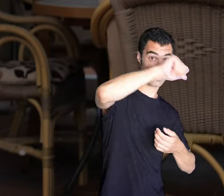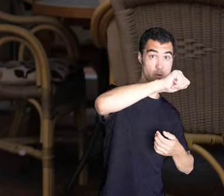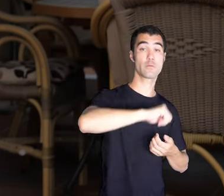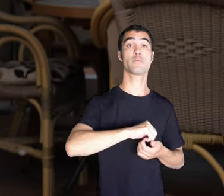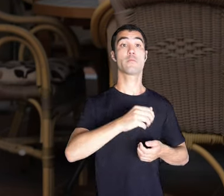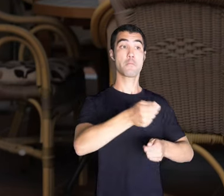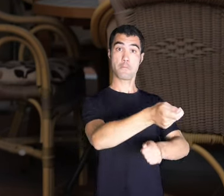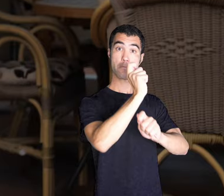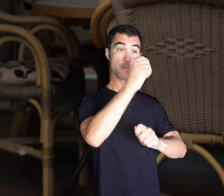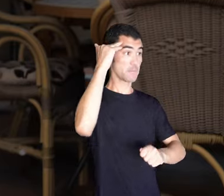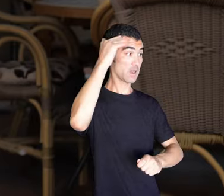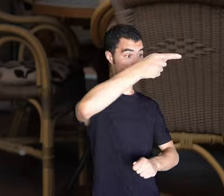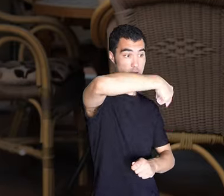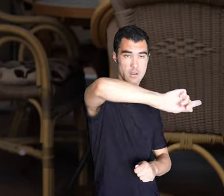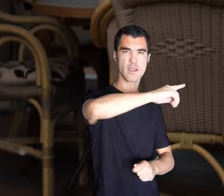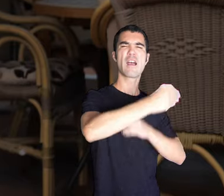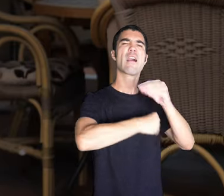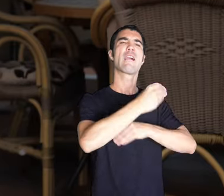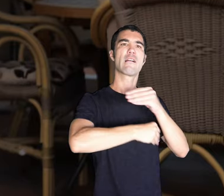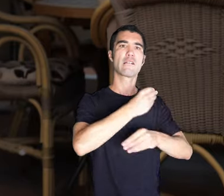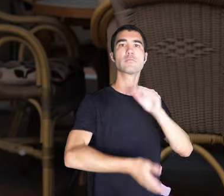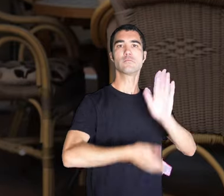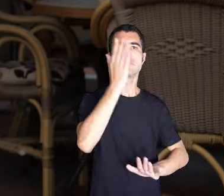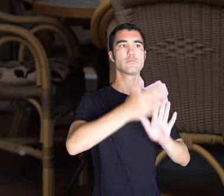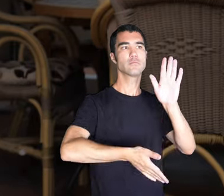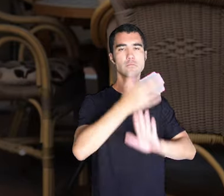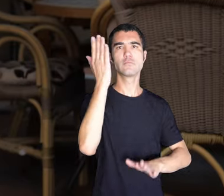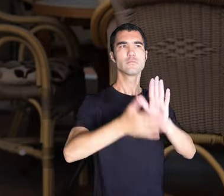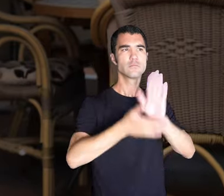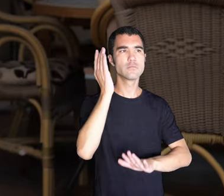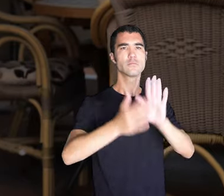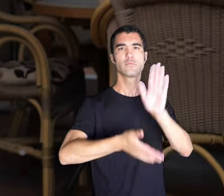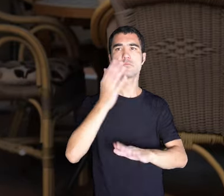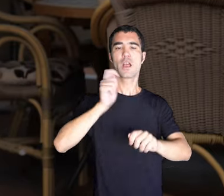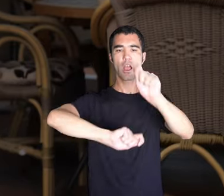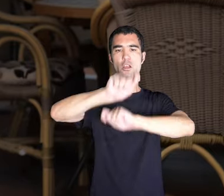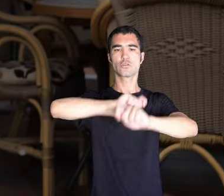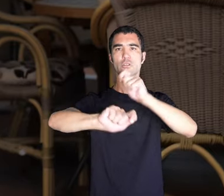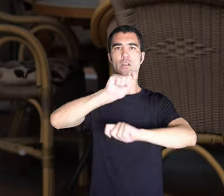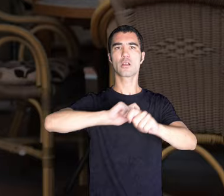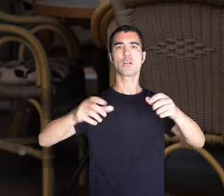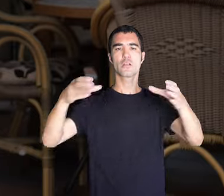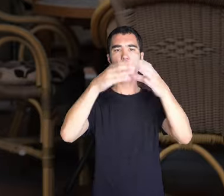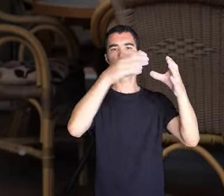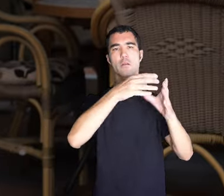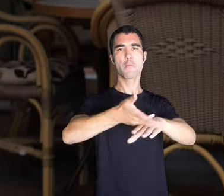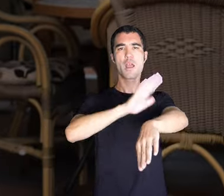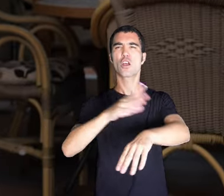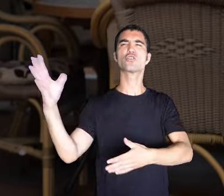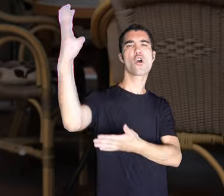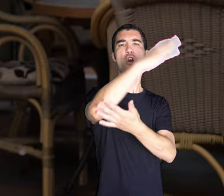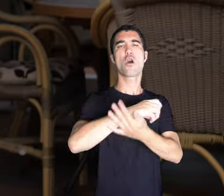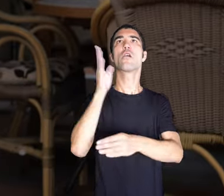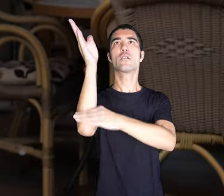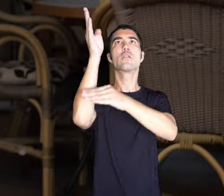marineros estaban haciendo, se iban en todas las cofradías de pescadores de Mallorca